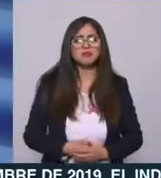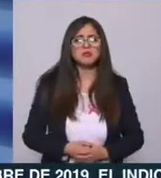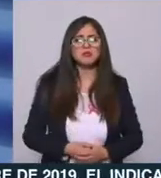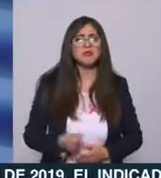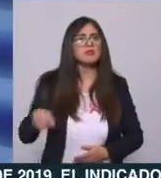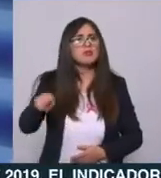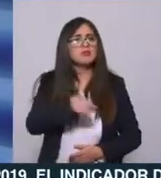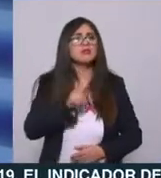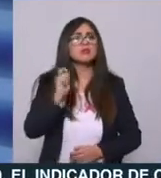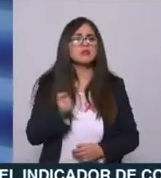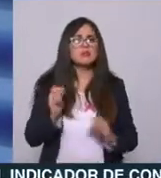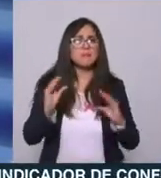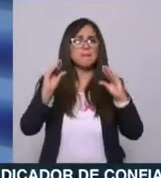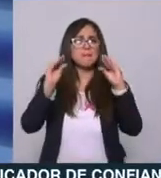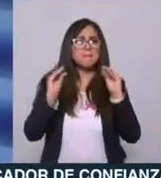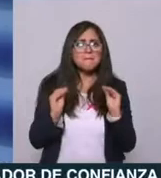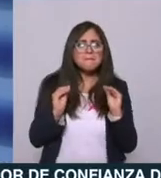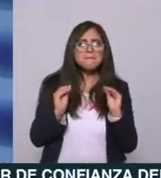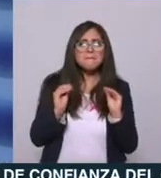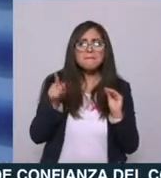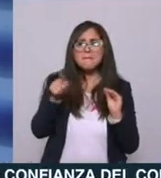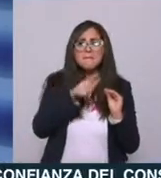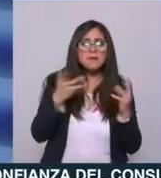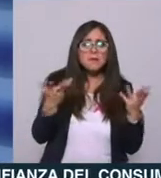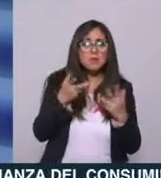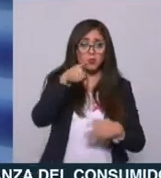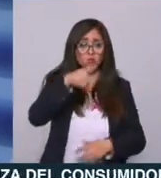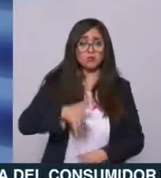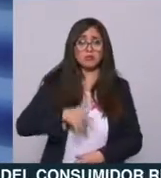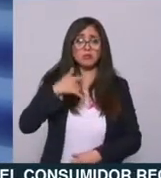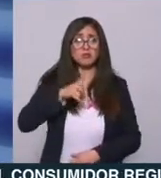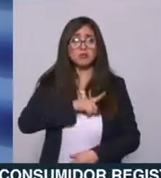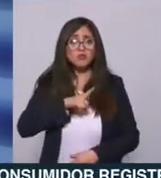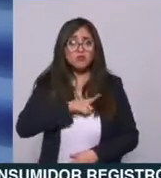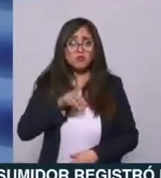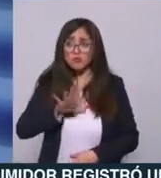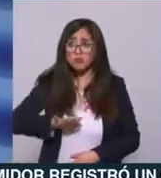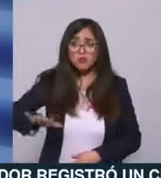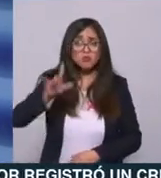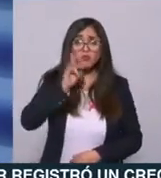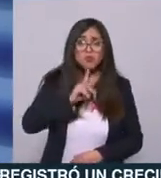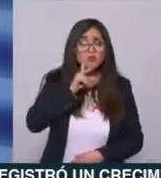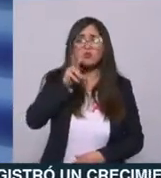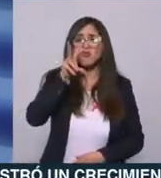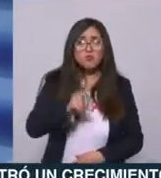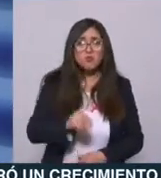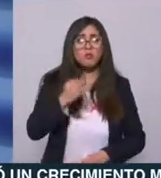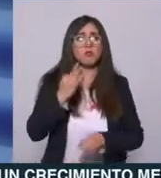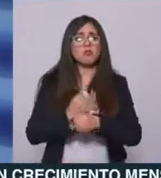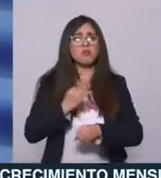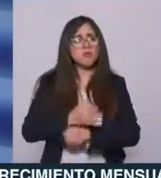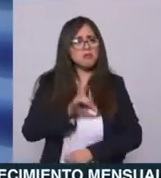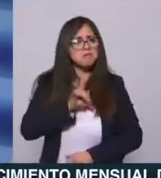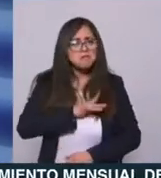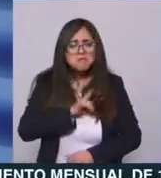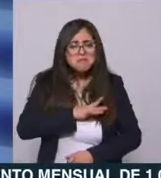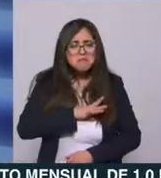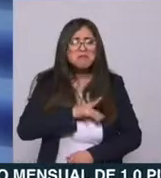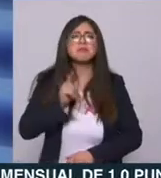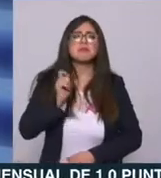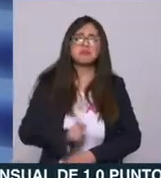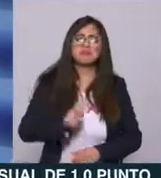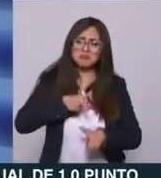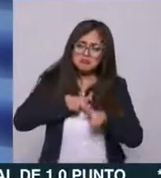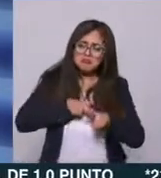quedan calladas y saben que no están solas, no estamos solas, y con el miedo que tenemos, de verdad que